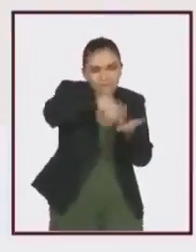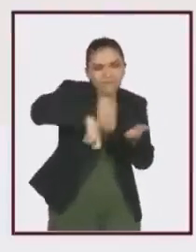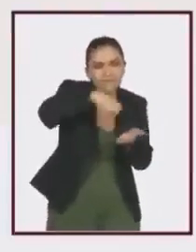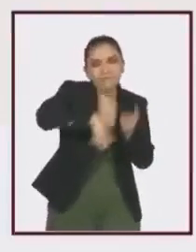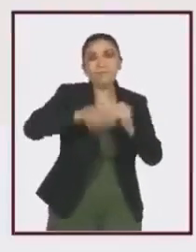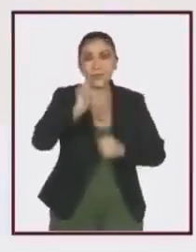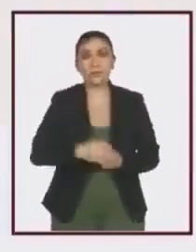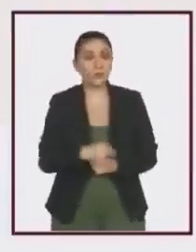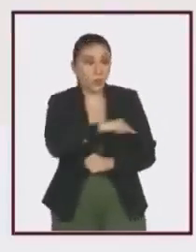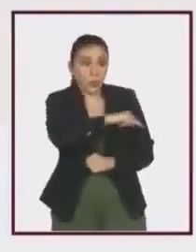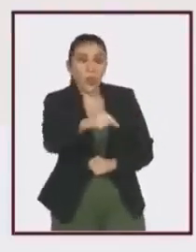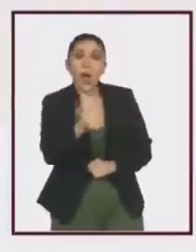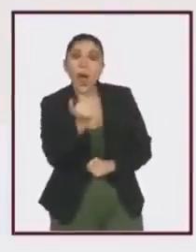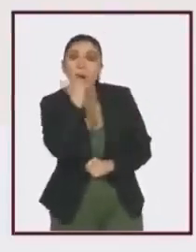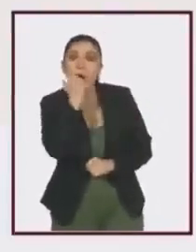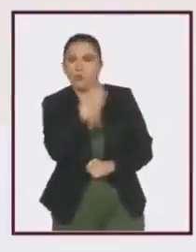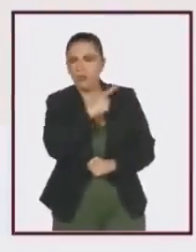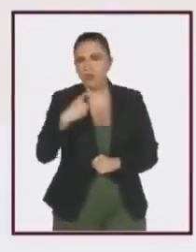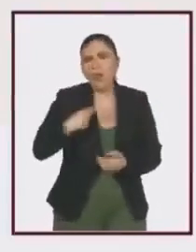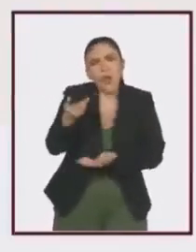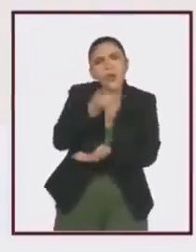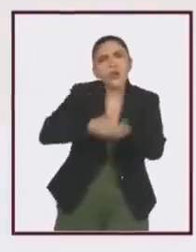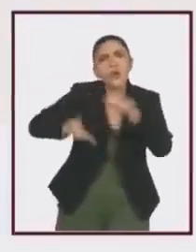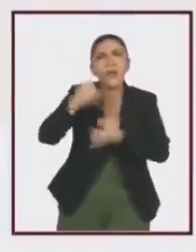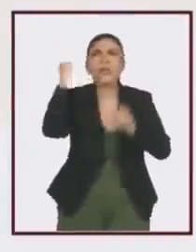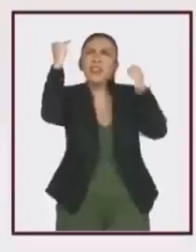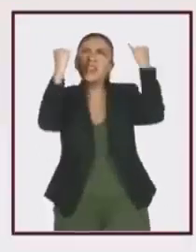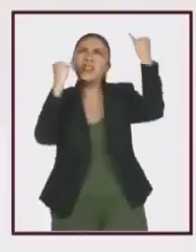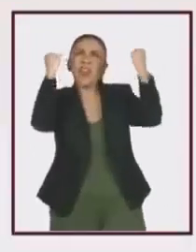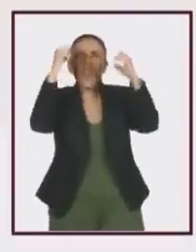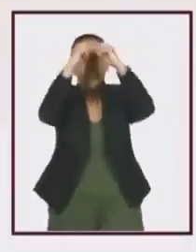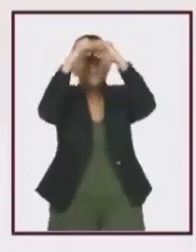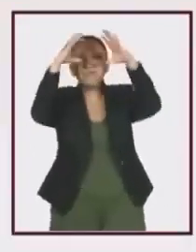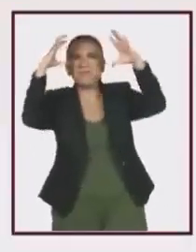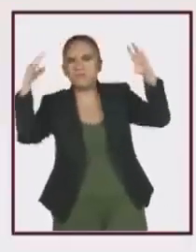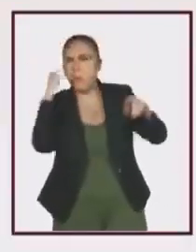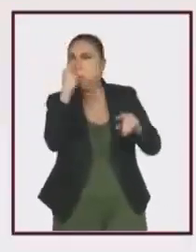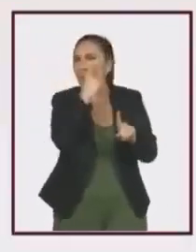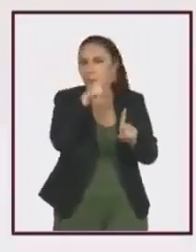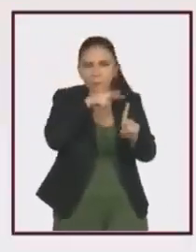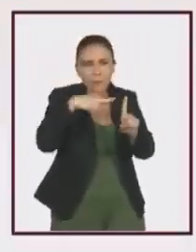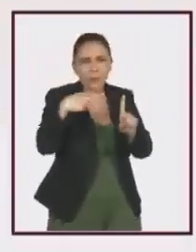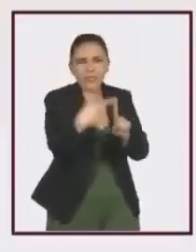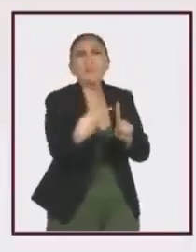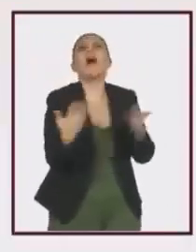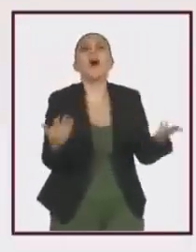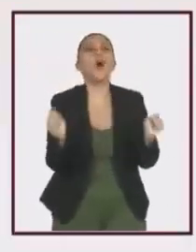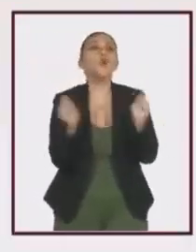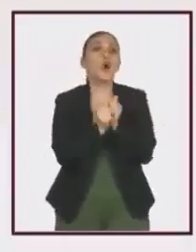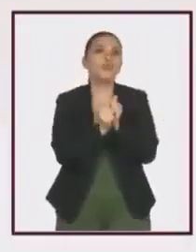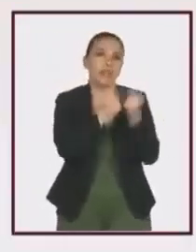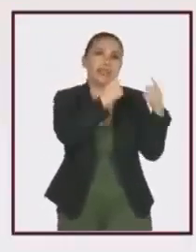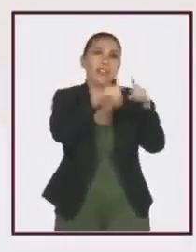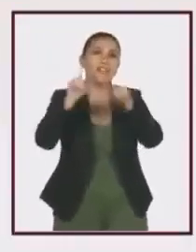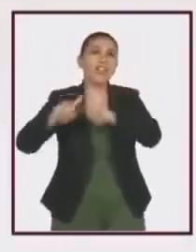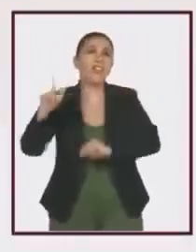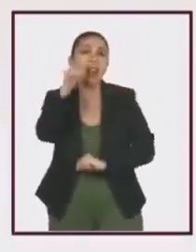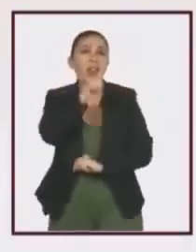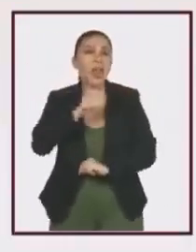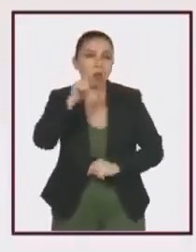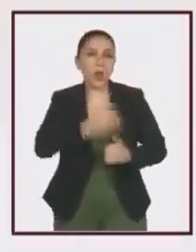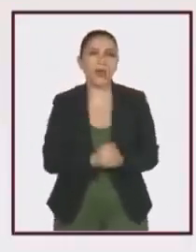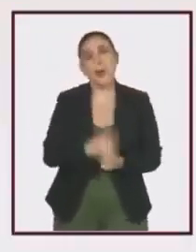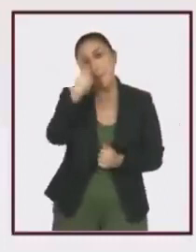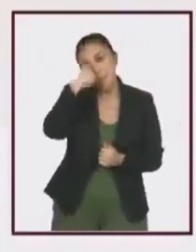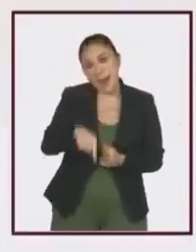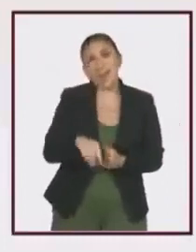los alumnos intercambien ideas, cosmovisiones y perspectivas a través de distintos lenguajes, con el fin de